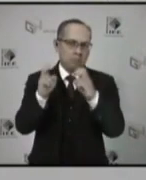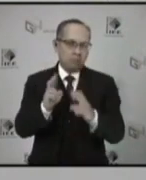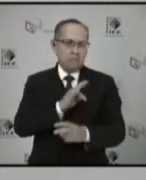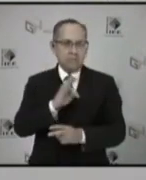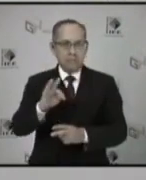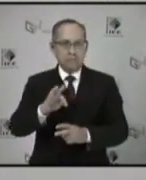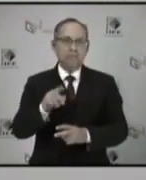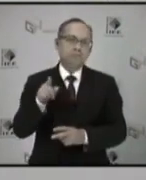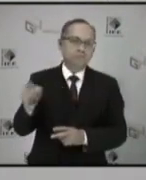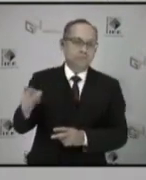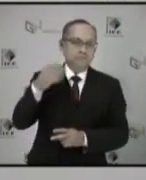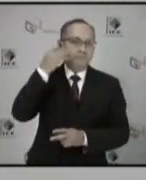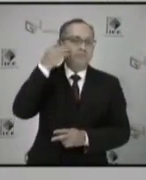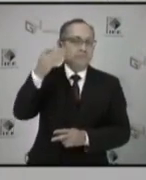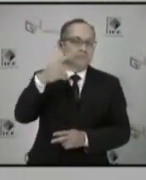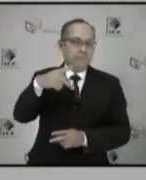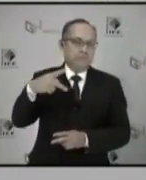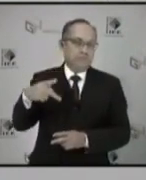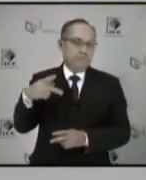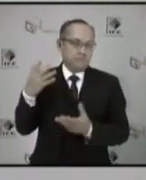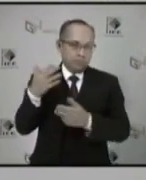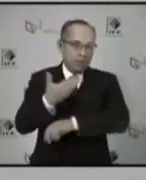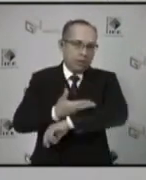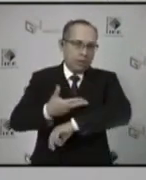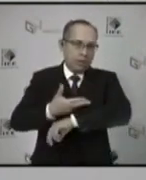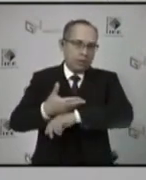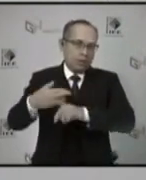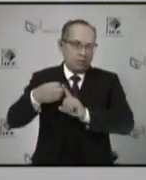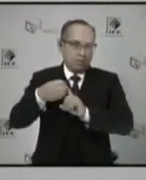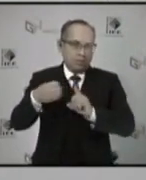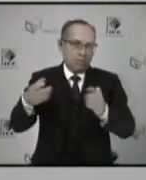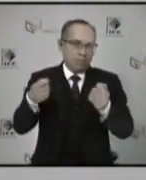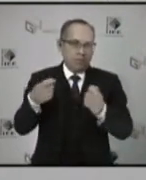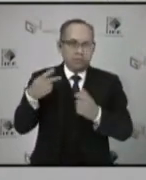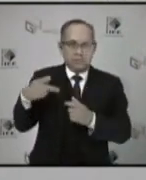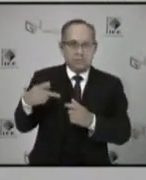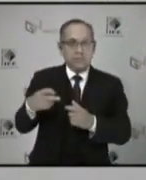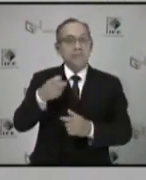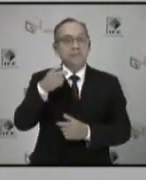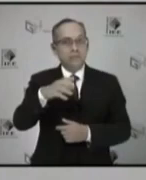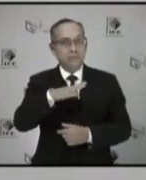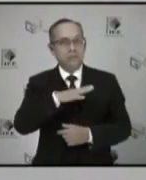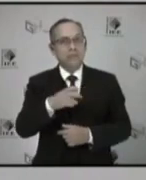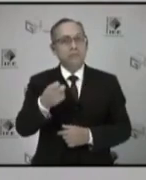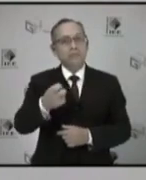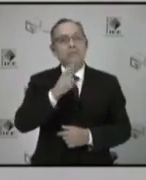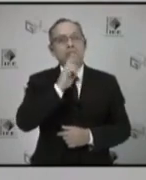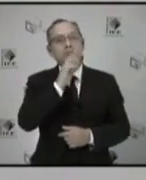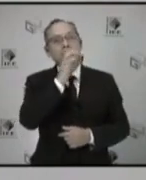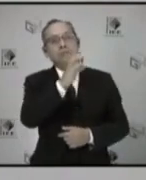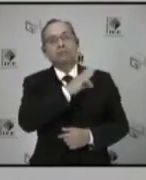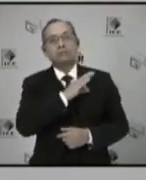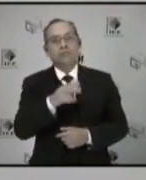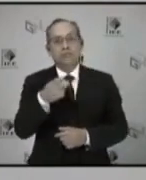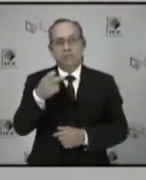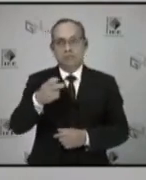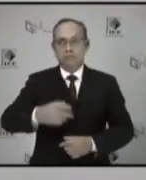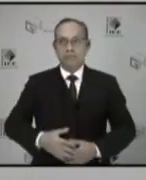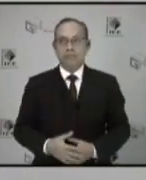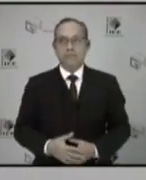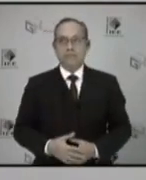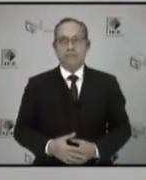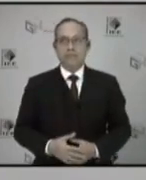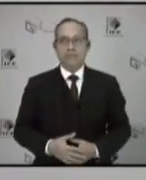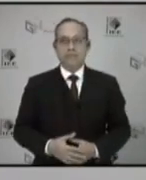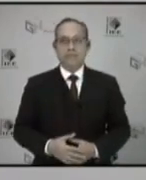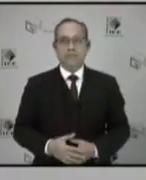Ustedes administran sus tiempos a fin de que, si así lo desean, tengan o no espacio para la contrarréplica. Vamos a sacar la pregunta entre